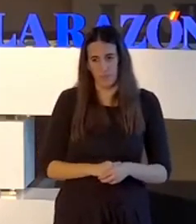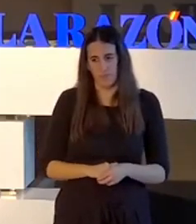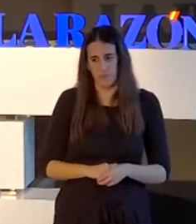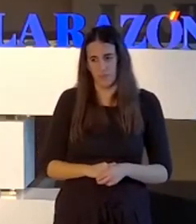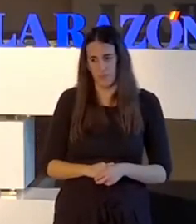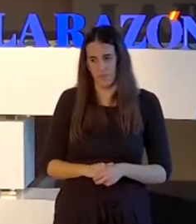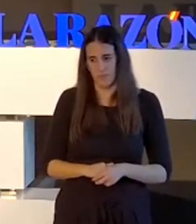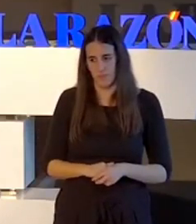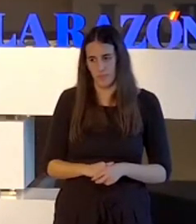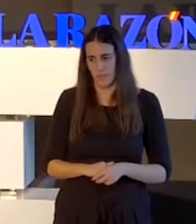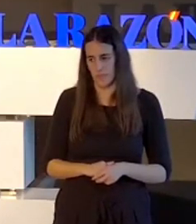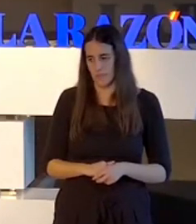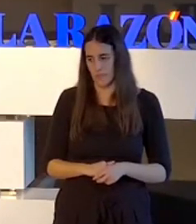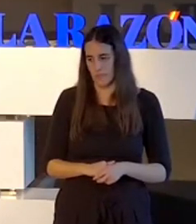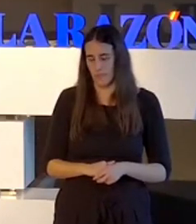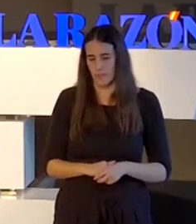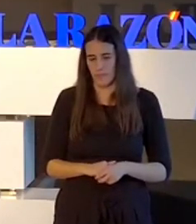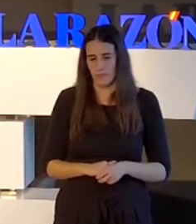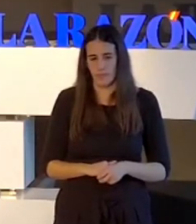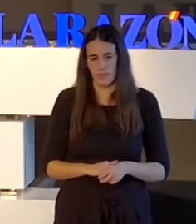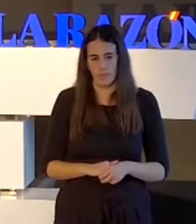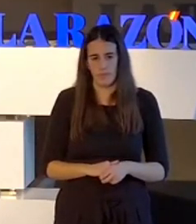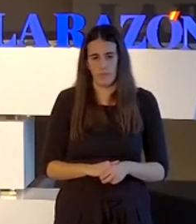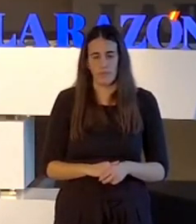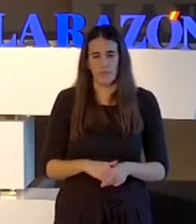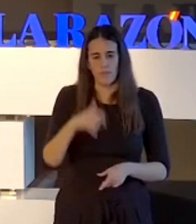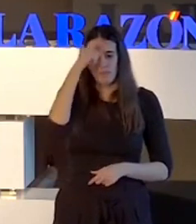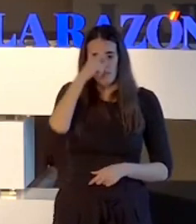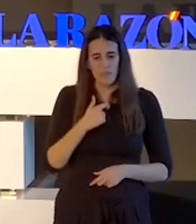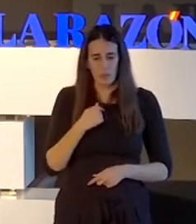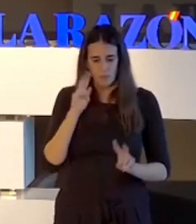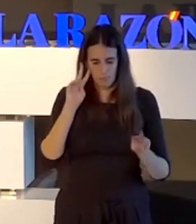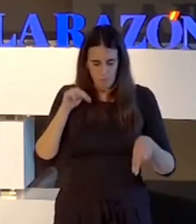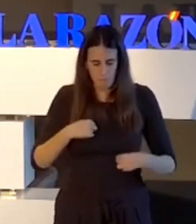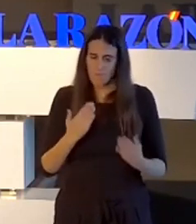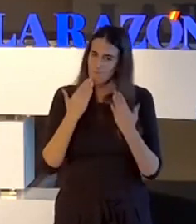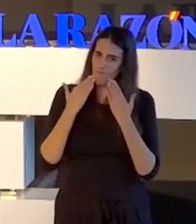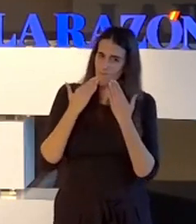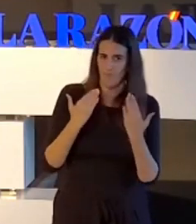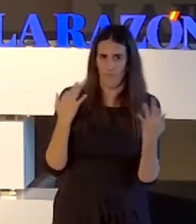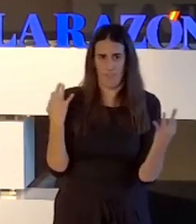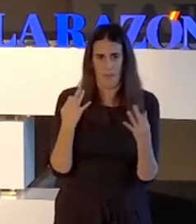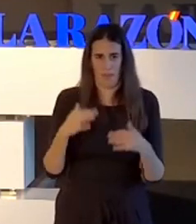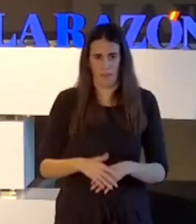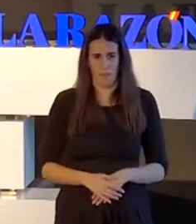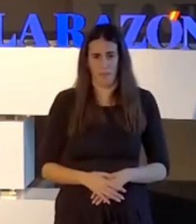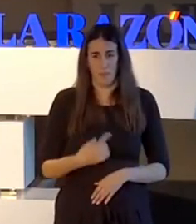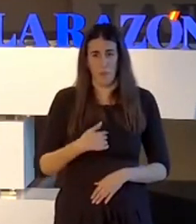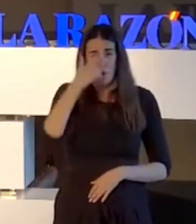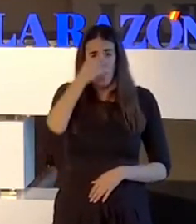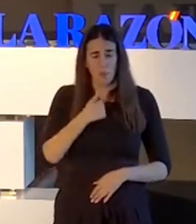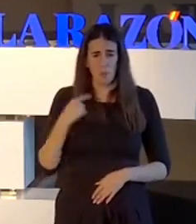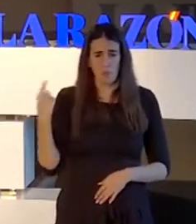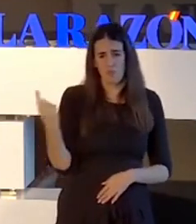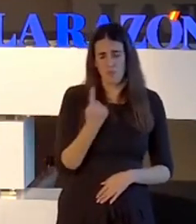uno tiene que ser una persona que tenga gratitud Y ser agradecido cuando yo era un ser despreciable que nadie me quería